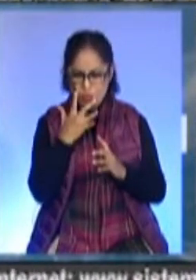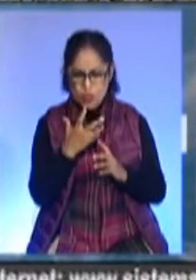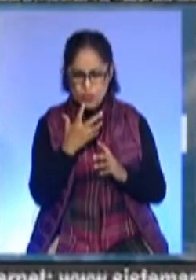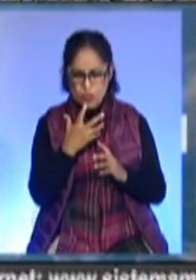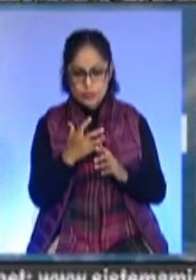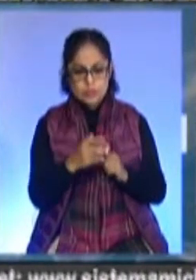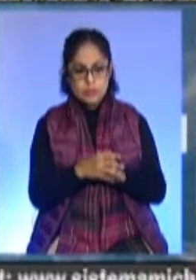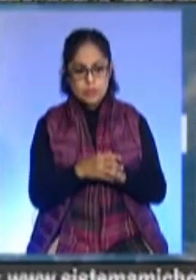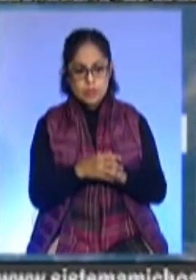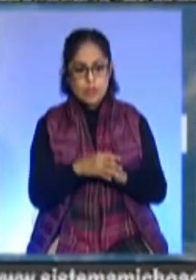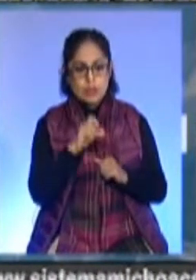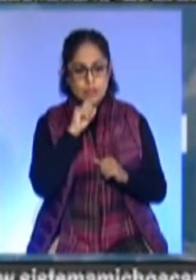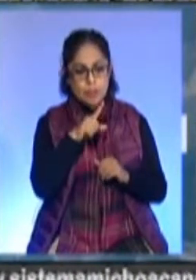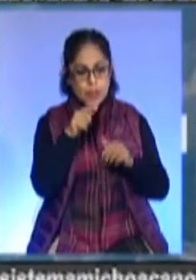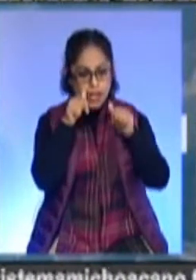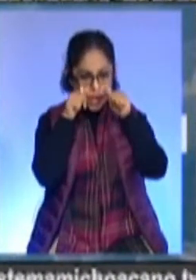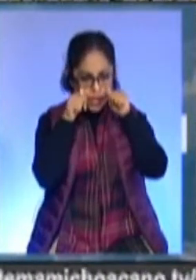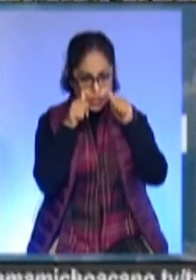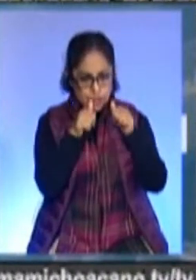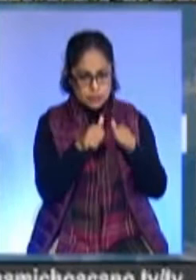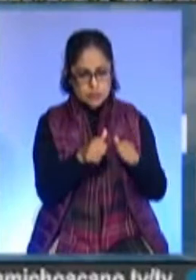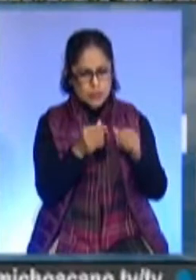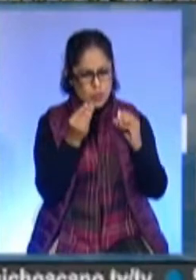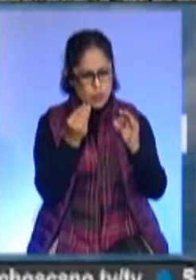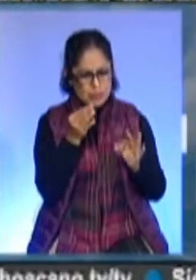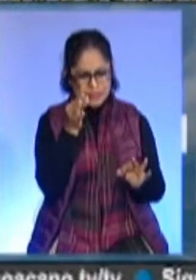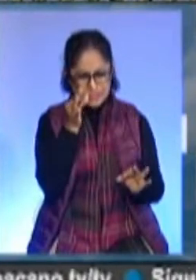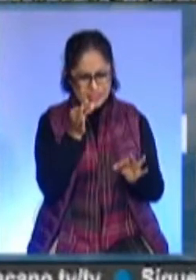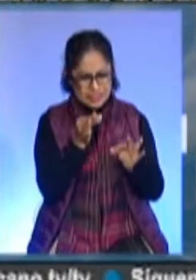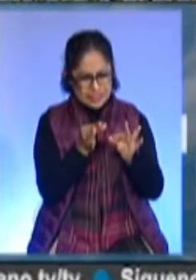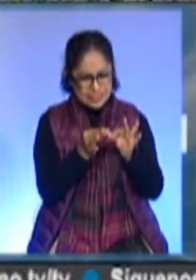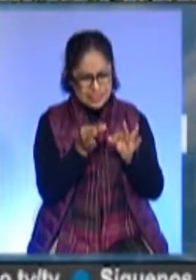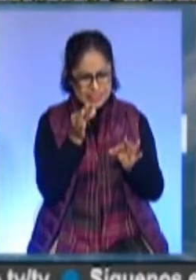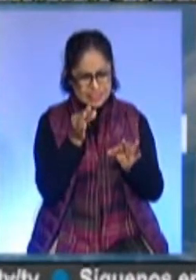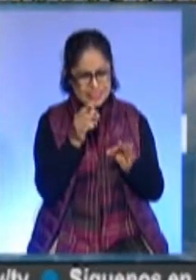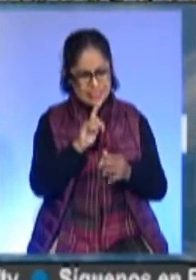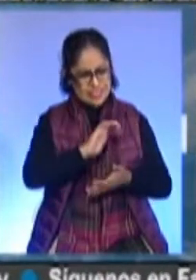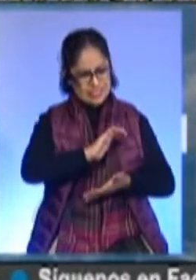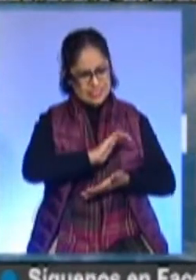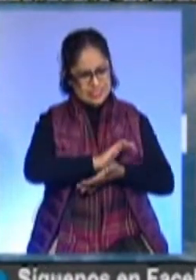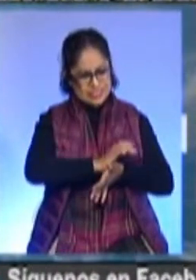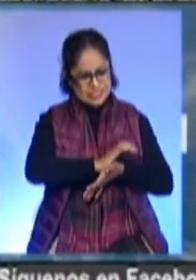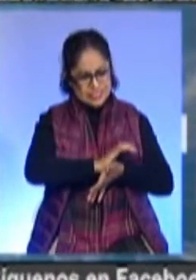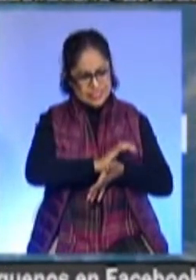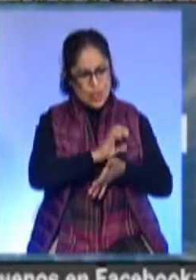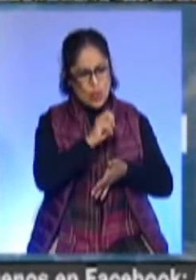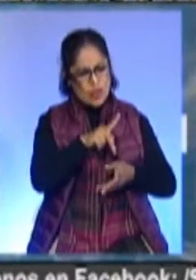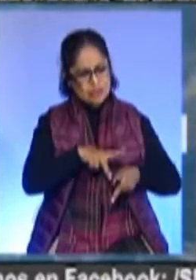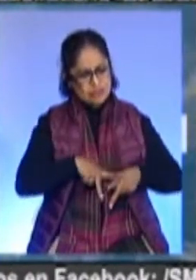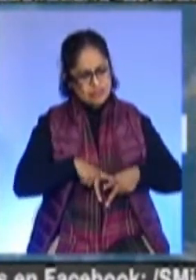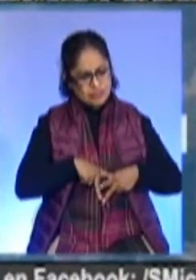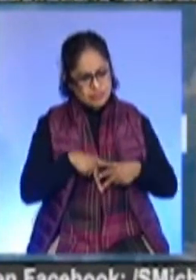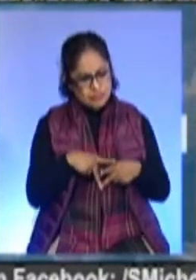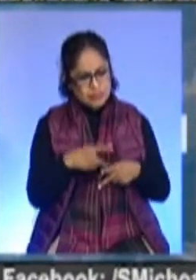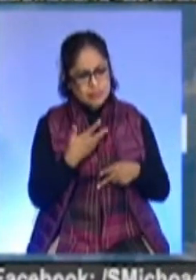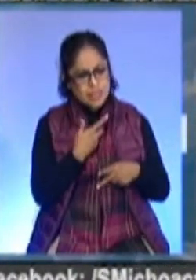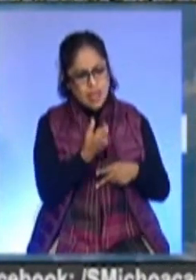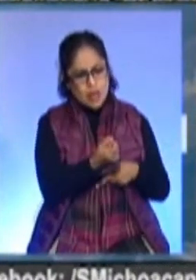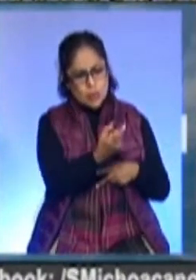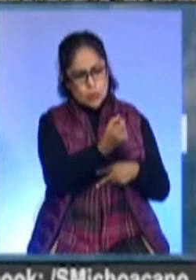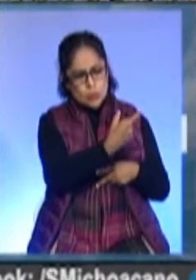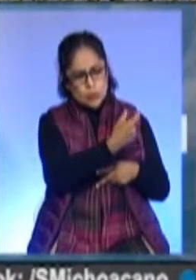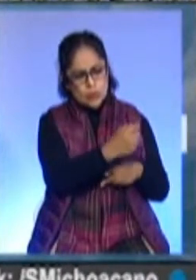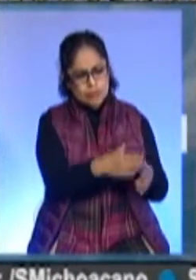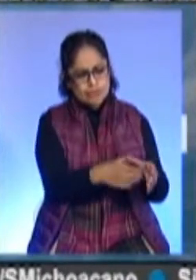el hecho de poder atender con mucha precisión las discriminaciones o la vulnerabilidad que tienen ciertos sectores